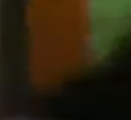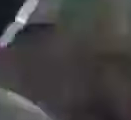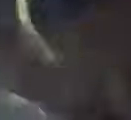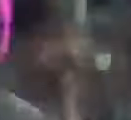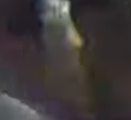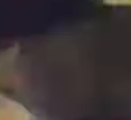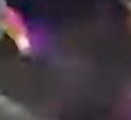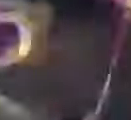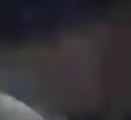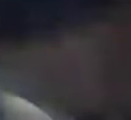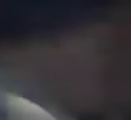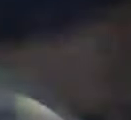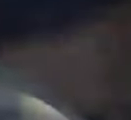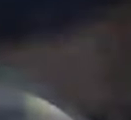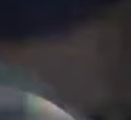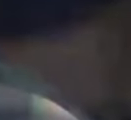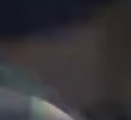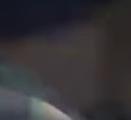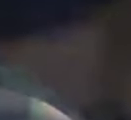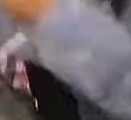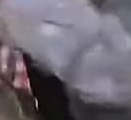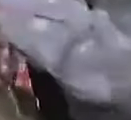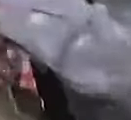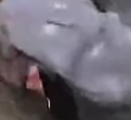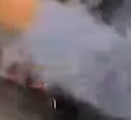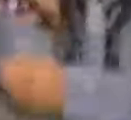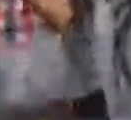¡Ya volvemos!